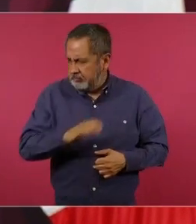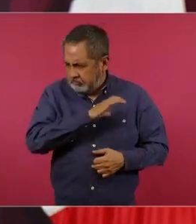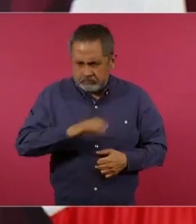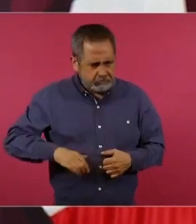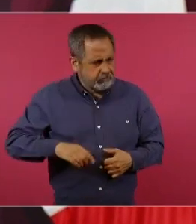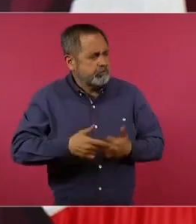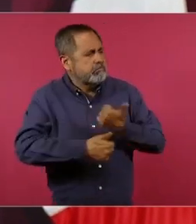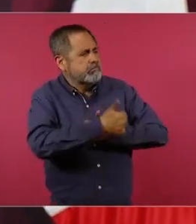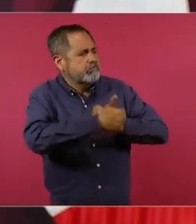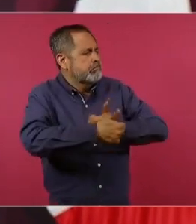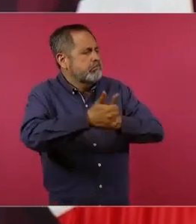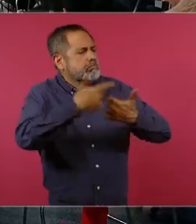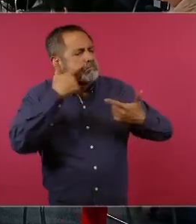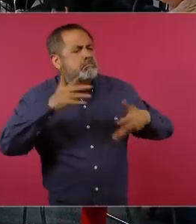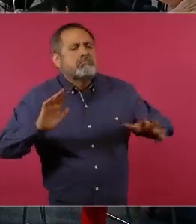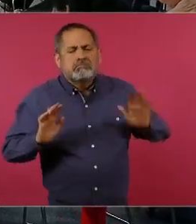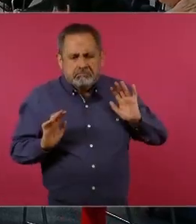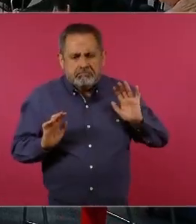Que los